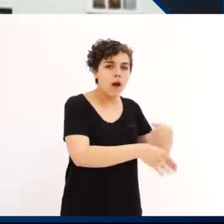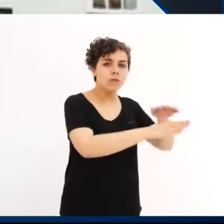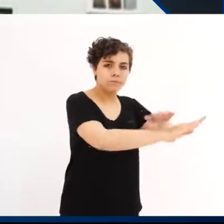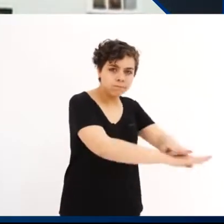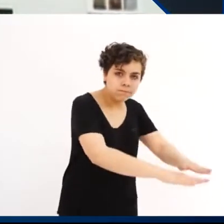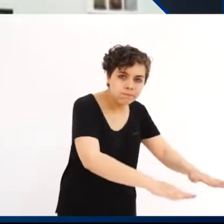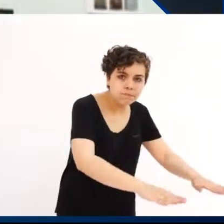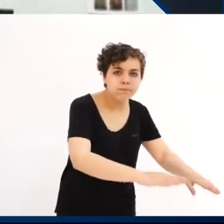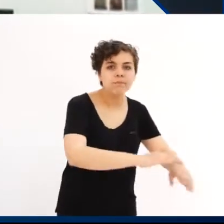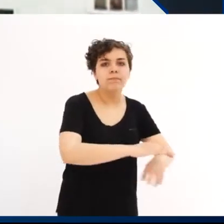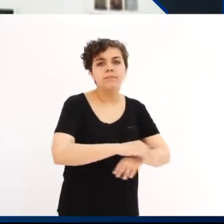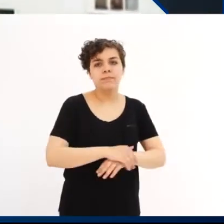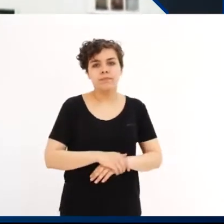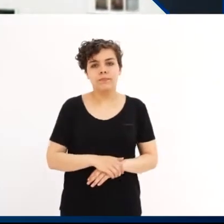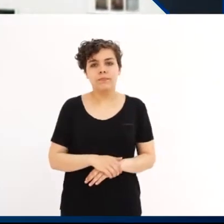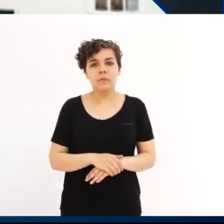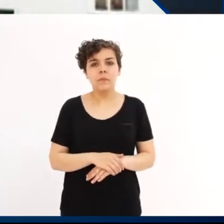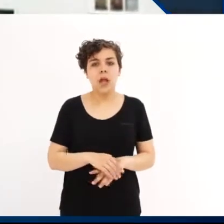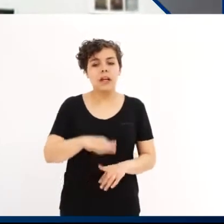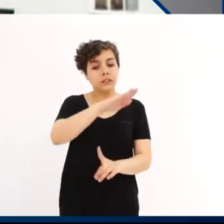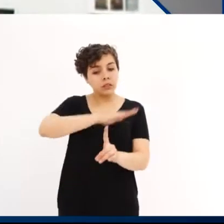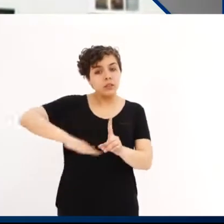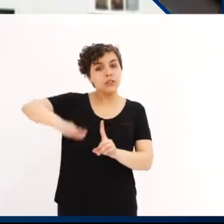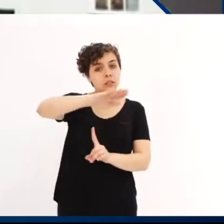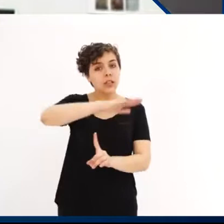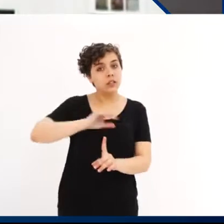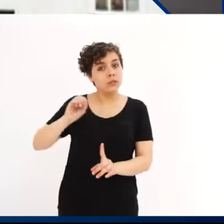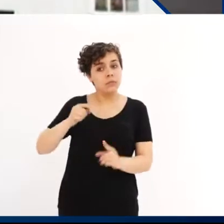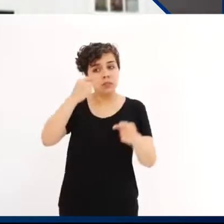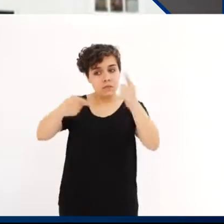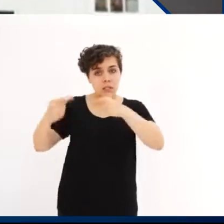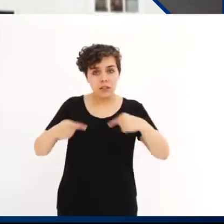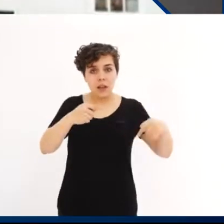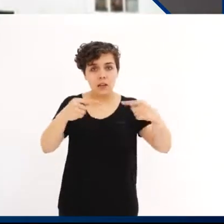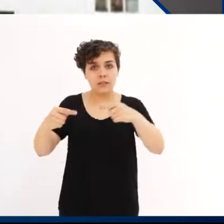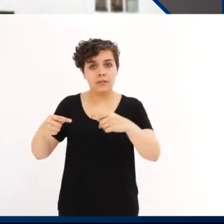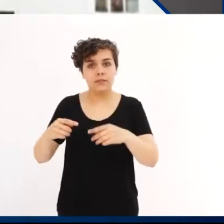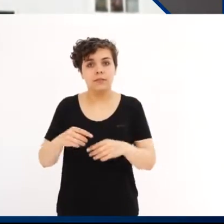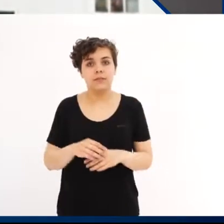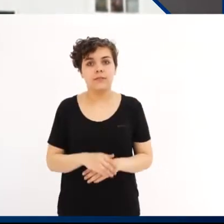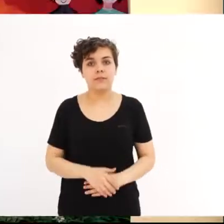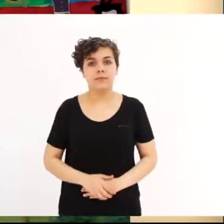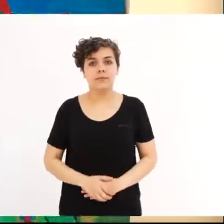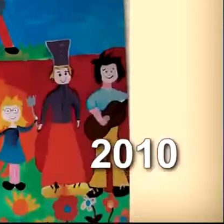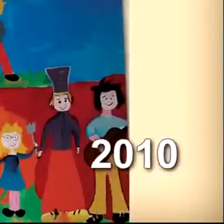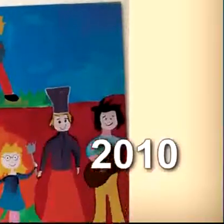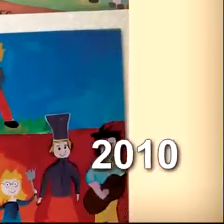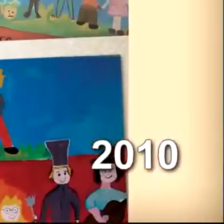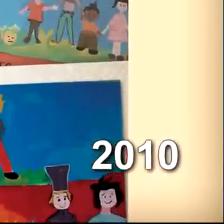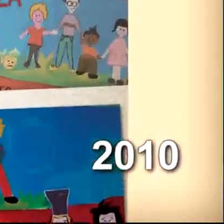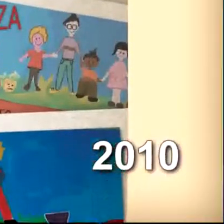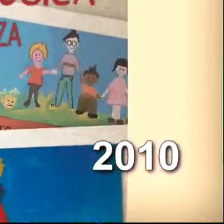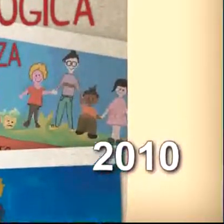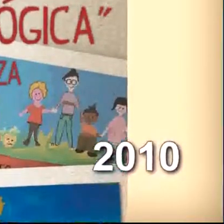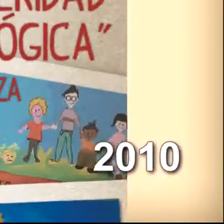a partir del juego en el nivel inicial o enseñar en esto que algunos llaman el contexto de la diversidad.